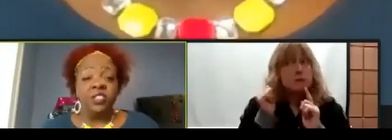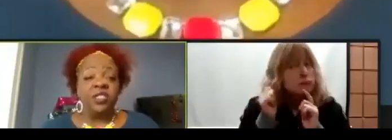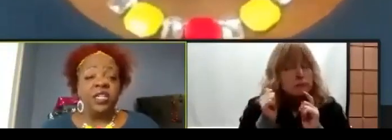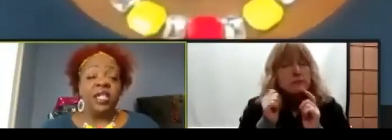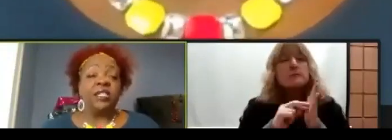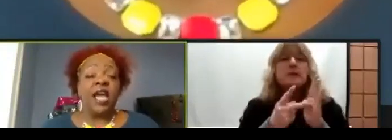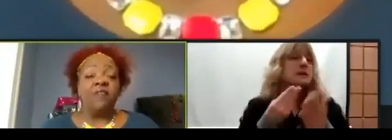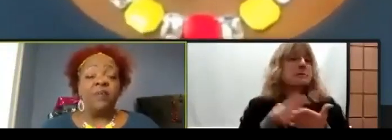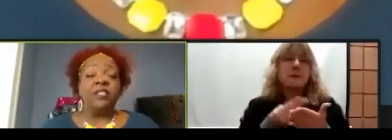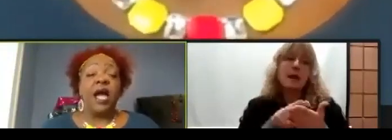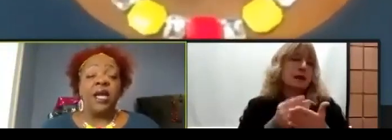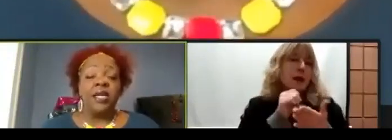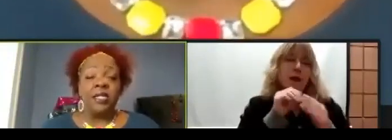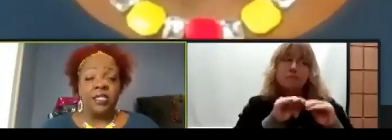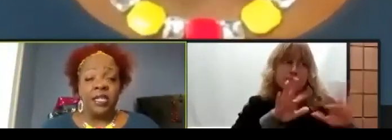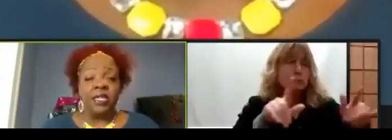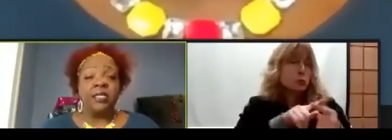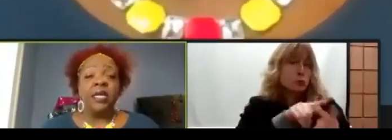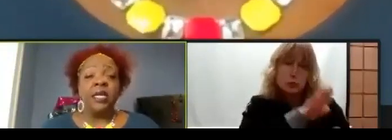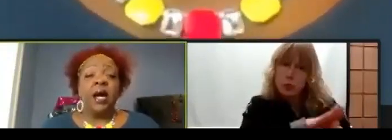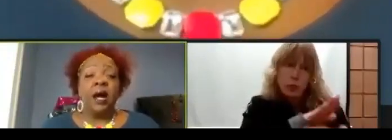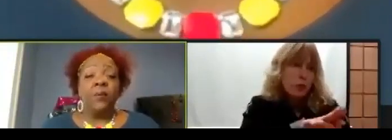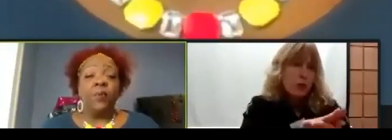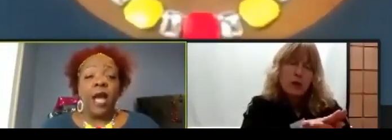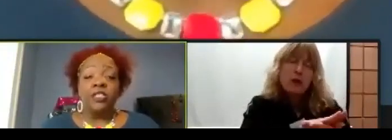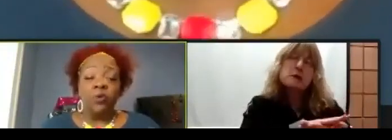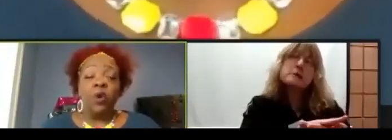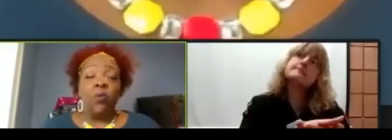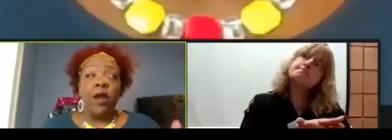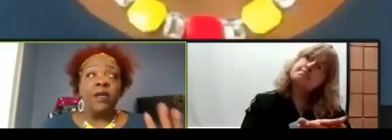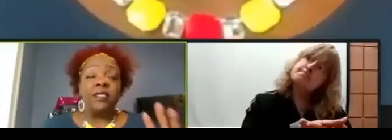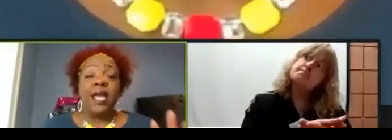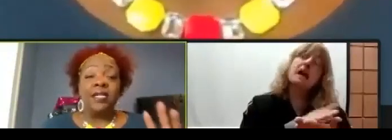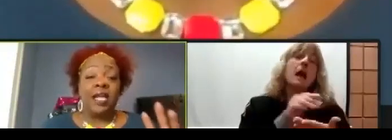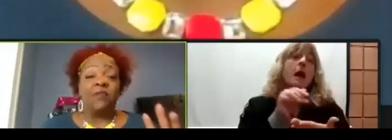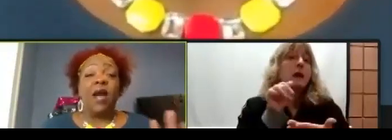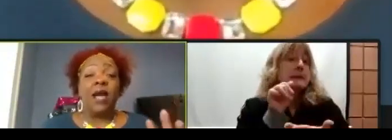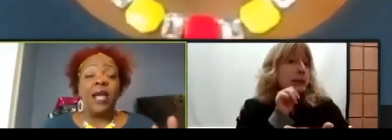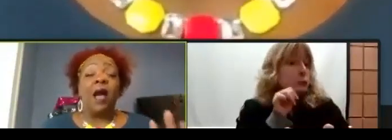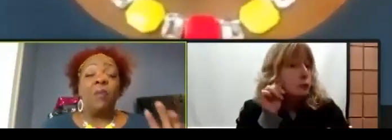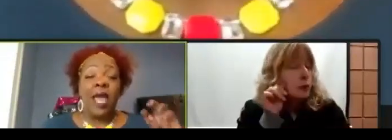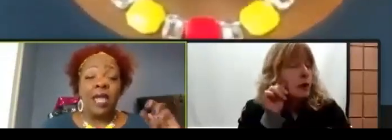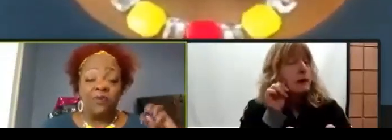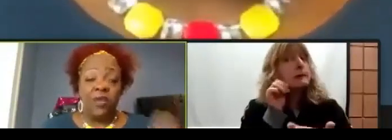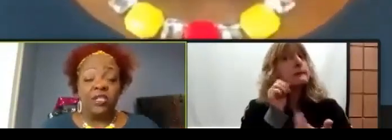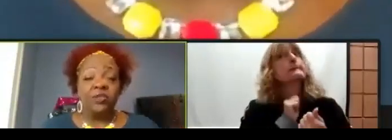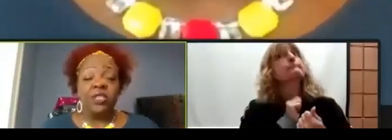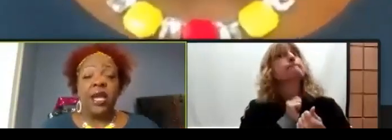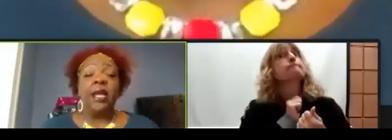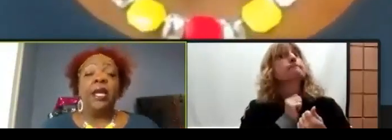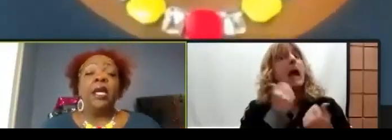esto no sé dónde está al momento pero desde la mañana también han puesto